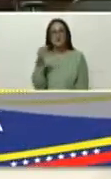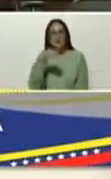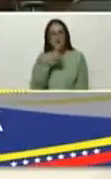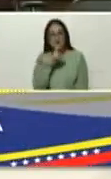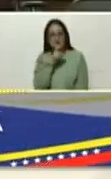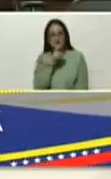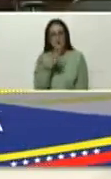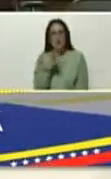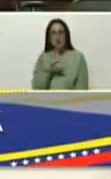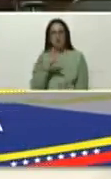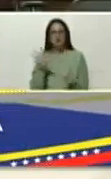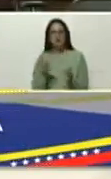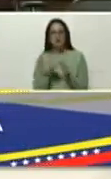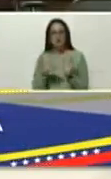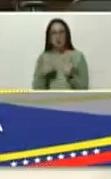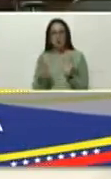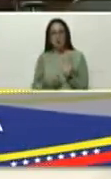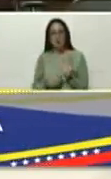completos.